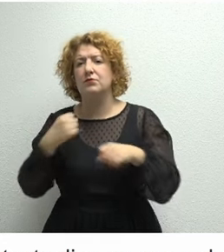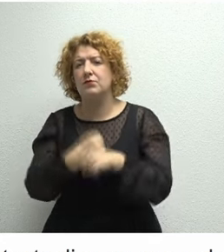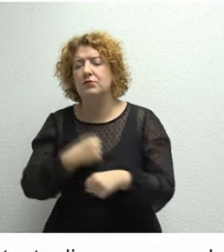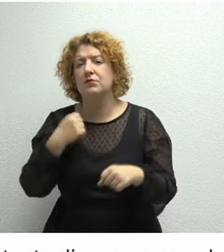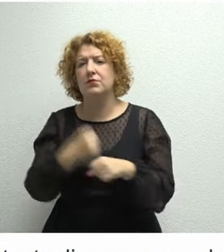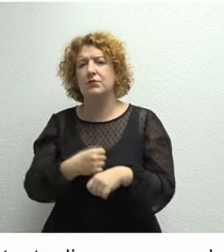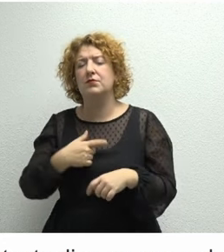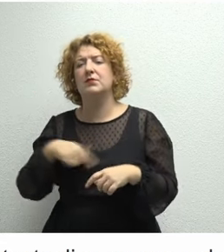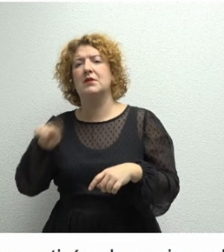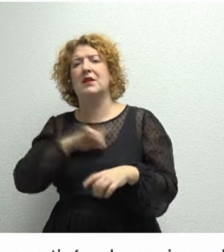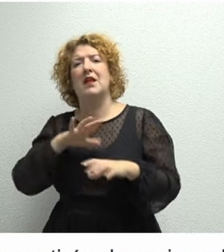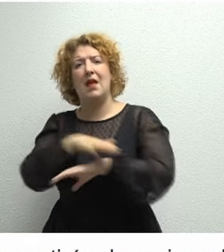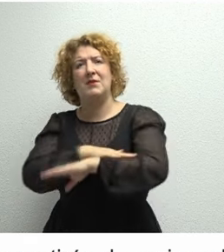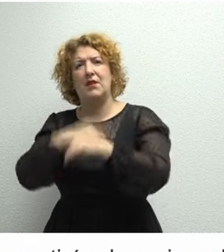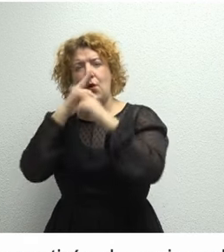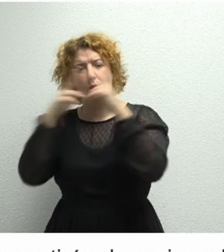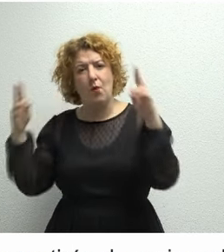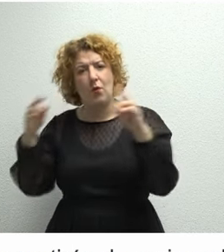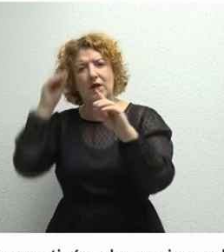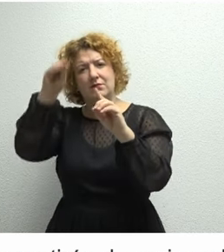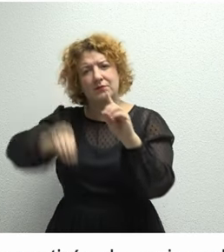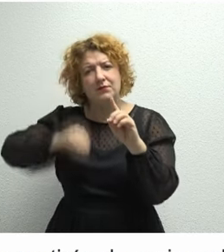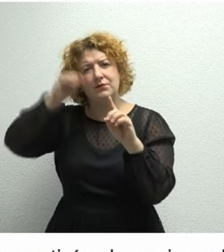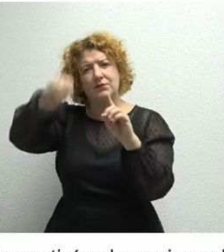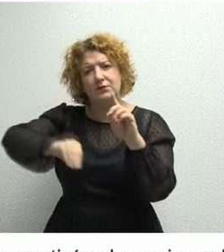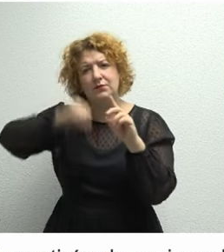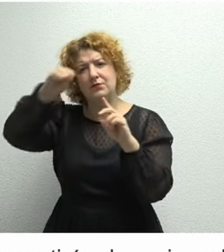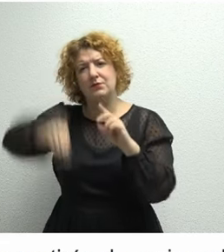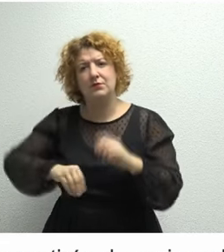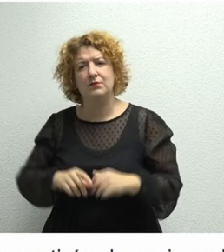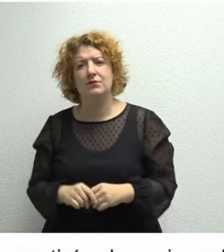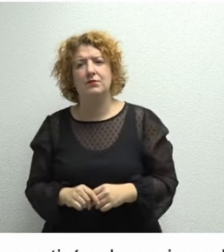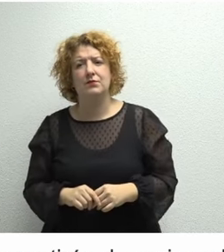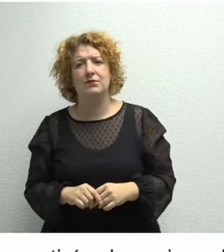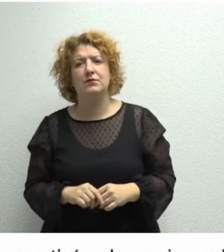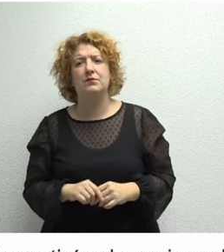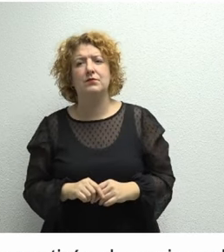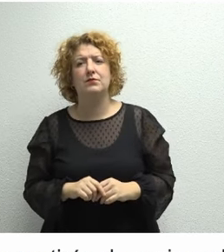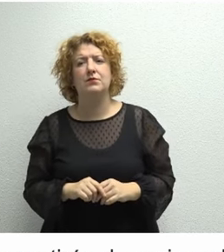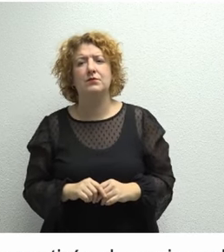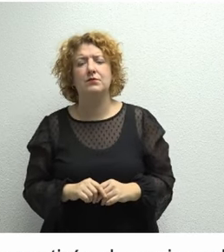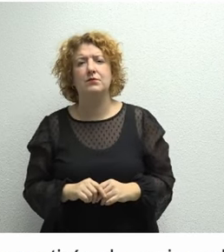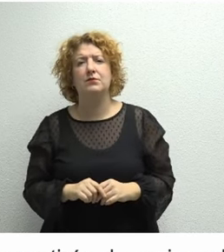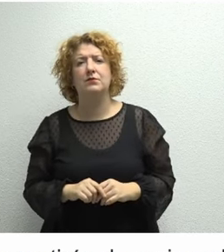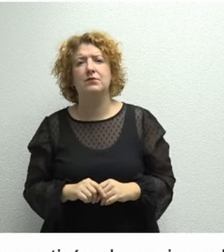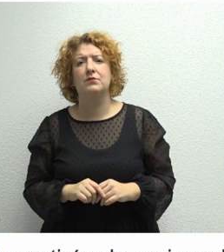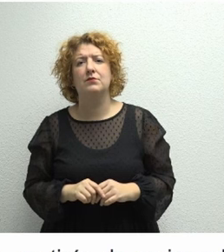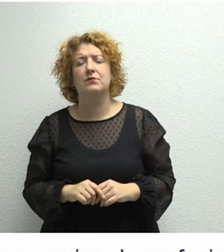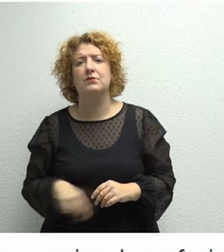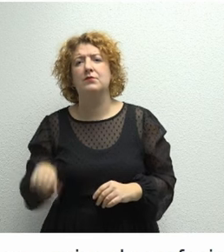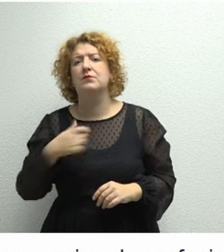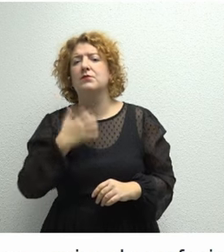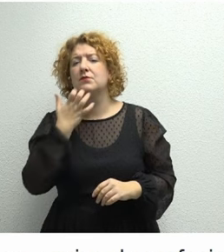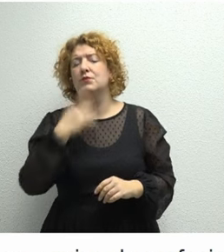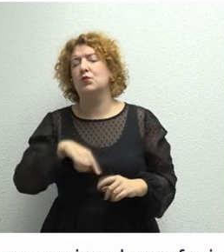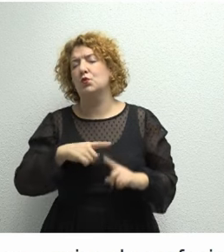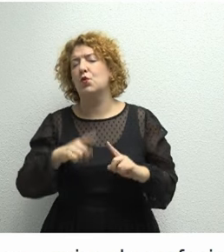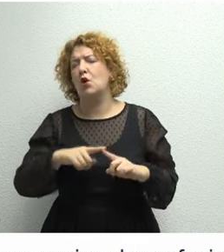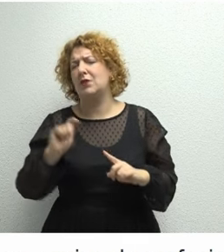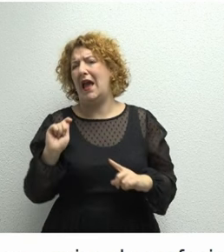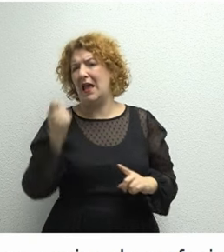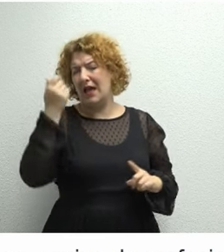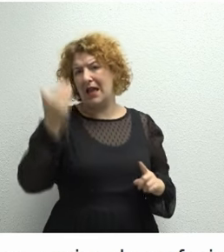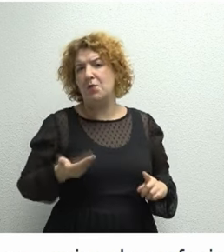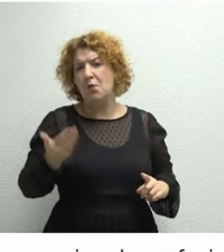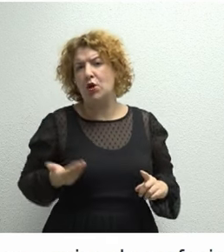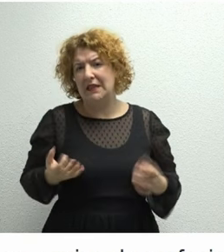de incidencia con la administración pública y bueno Y en el 2017 podemos decir que se que tenemos un hito importante Y